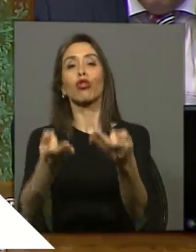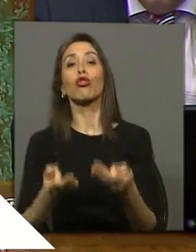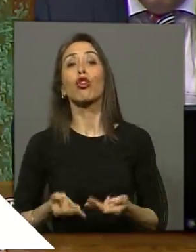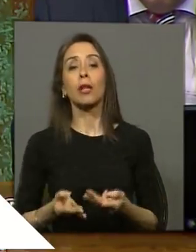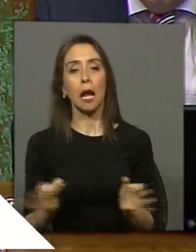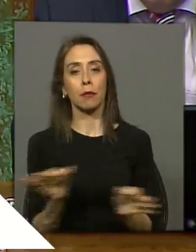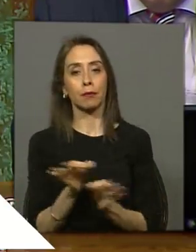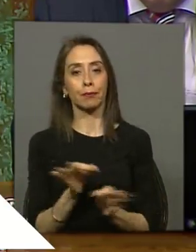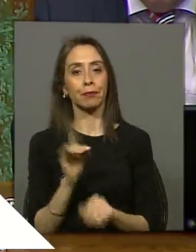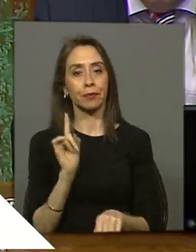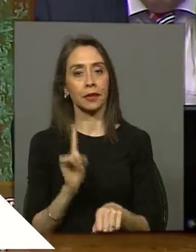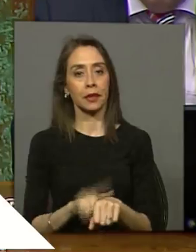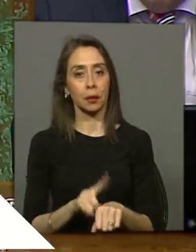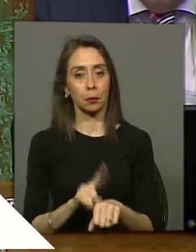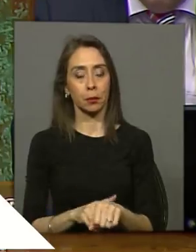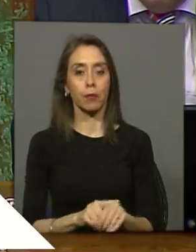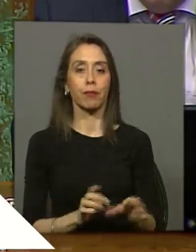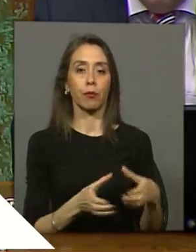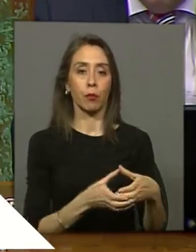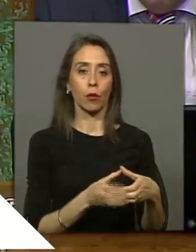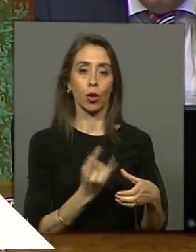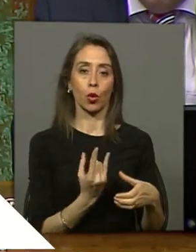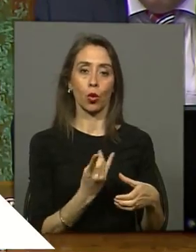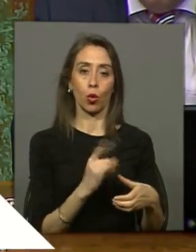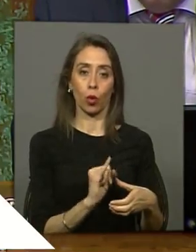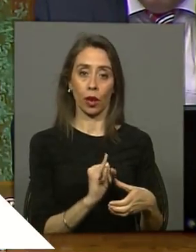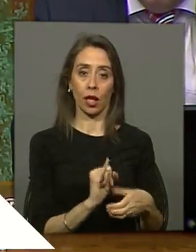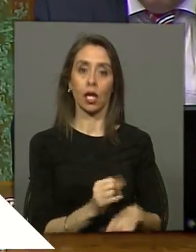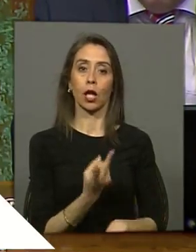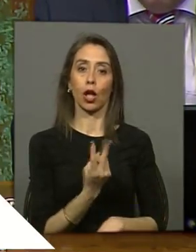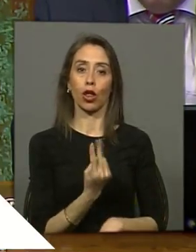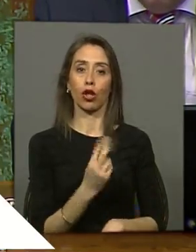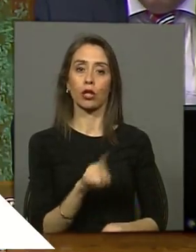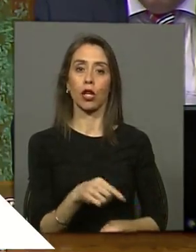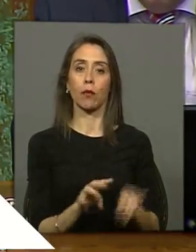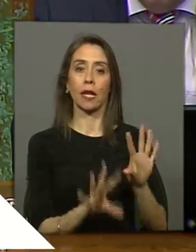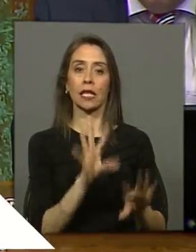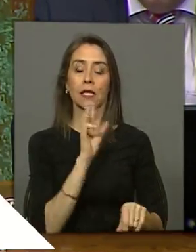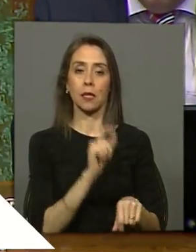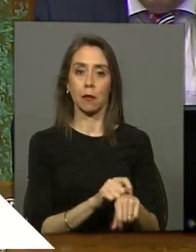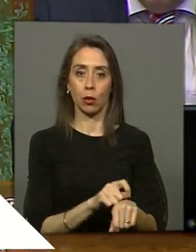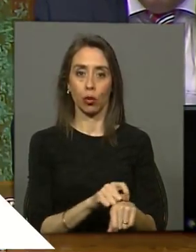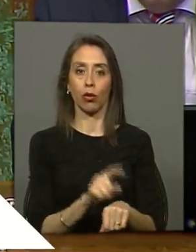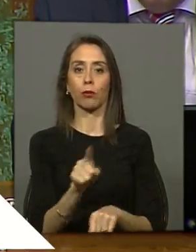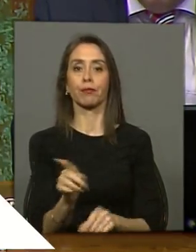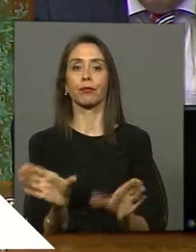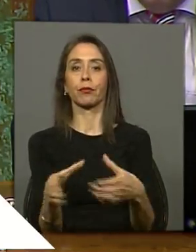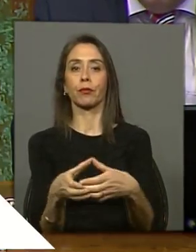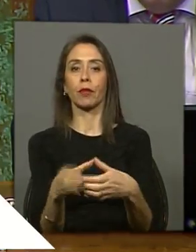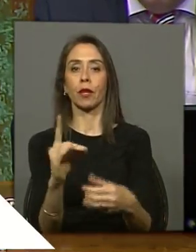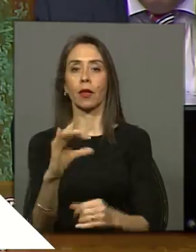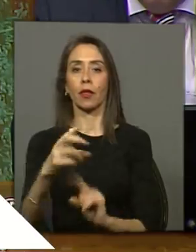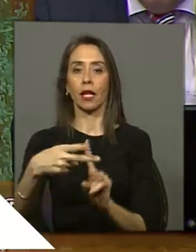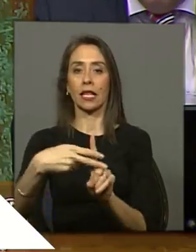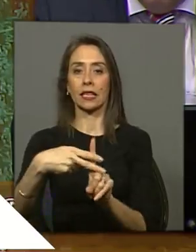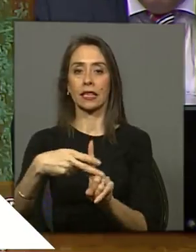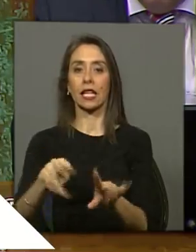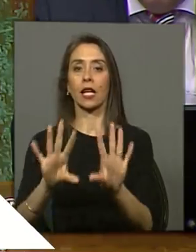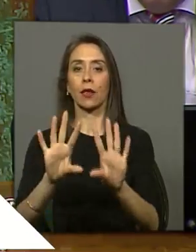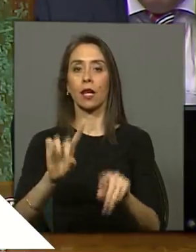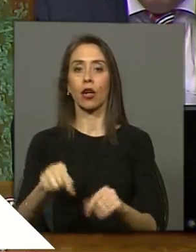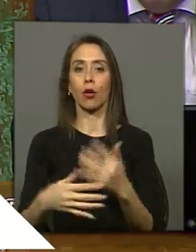siguientes. El Comité de la Unión Demócrata Independiente 12.15 minutos. El Comité de la Democracia Cristiana 10